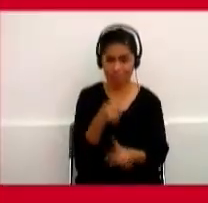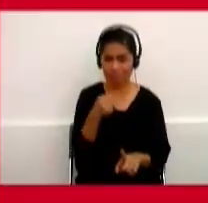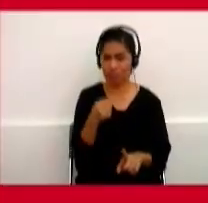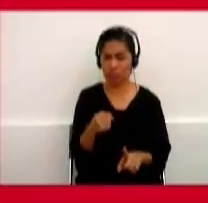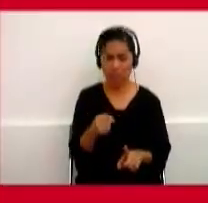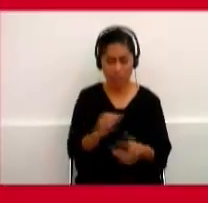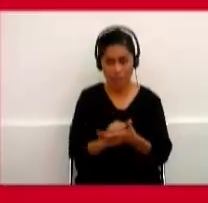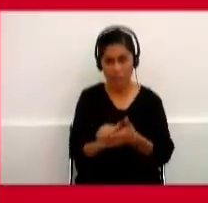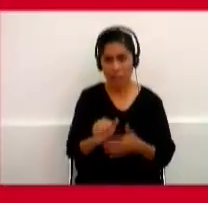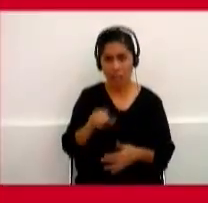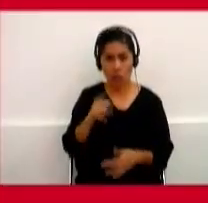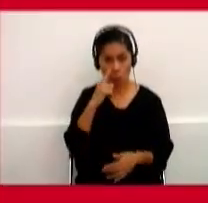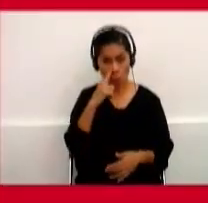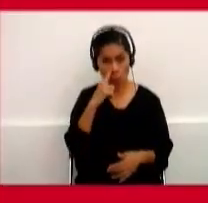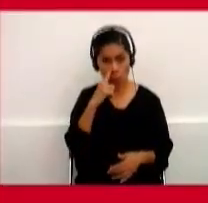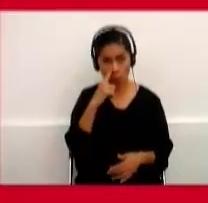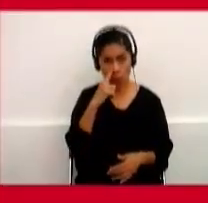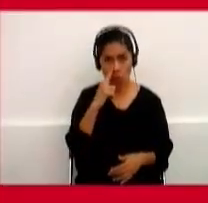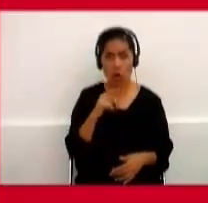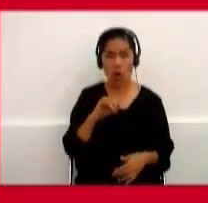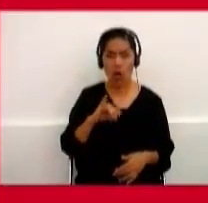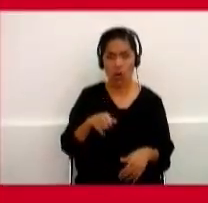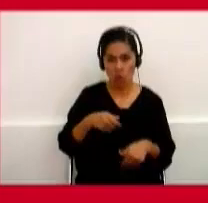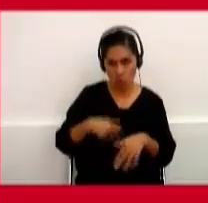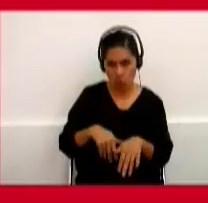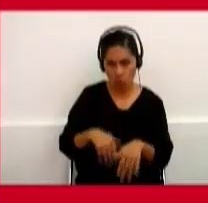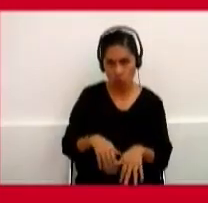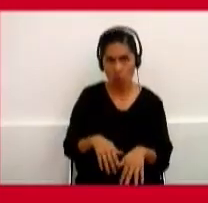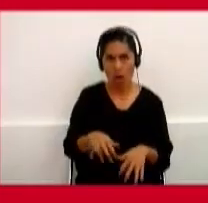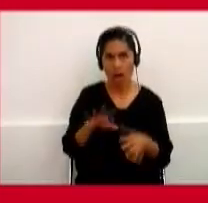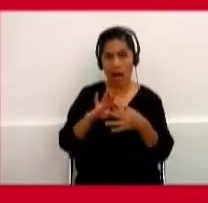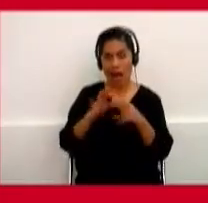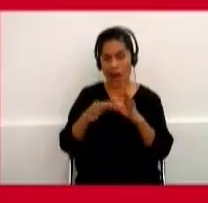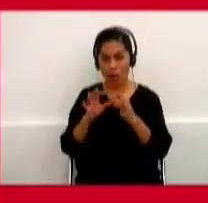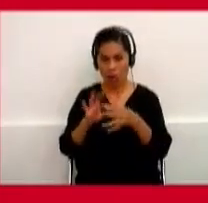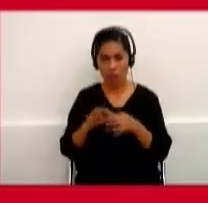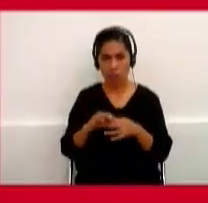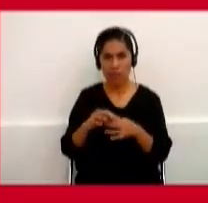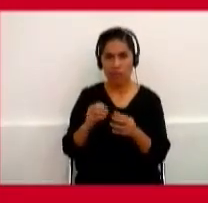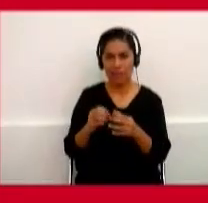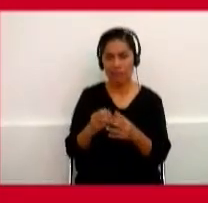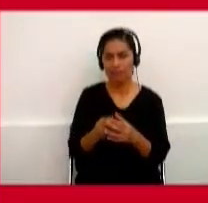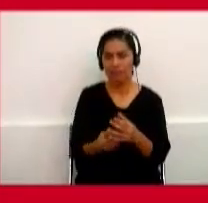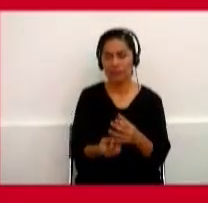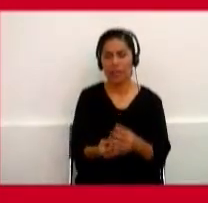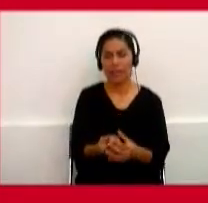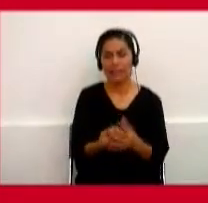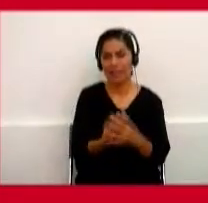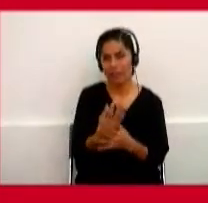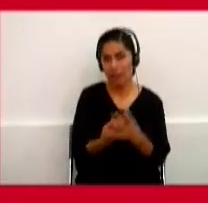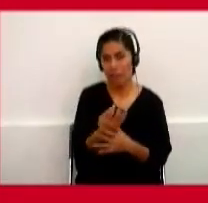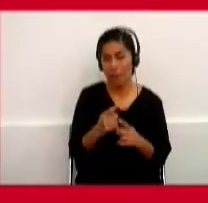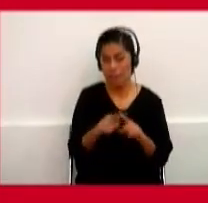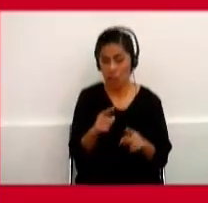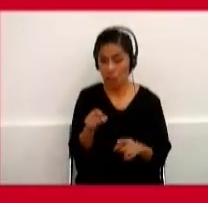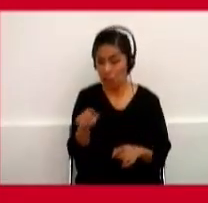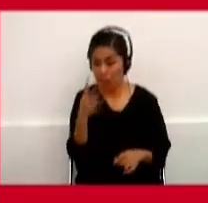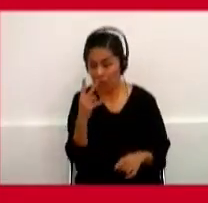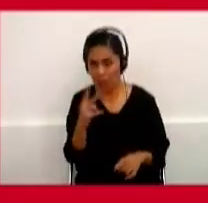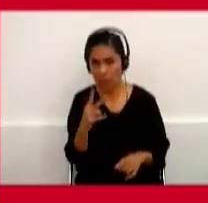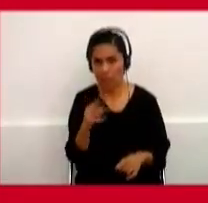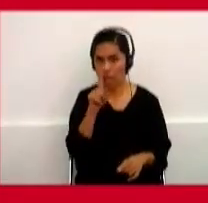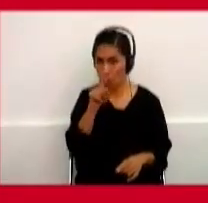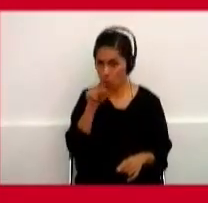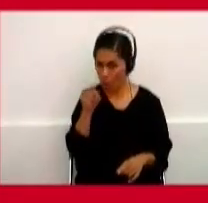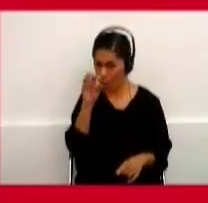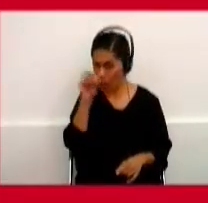los meses de junio, julio, agosto y septiembre, y hubiera caído la disponibilidad en 1, rescatamos ese 1%. Actualmente ya no tenemos una